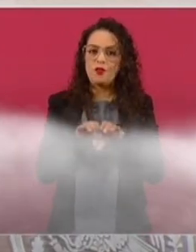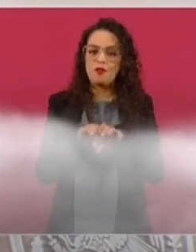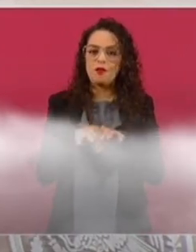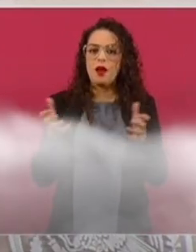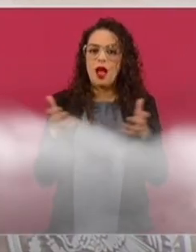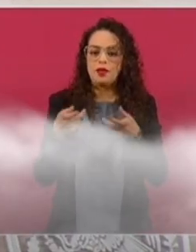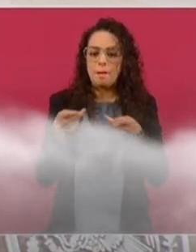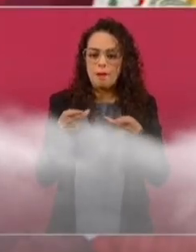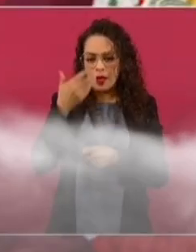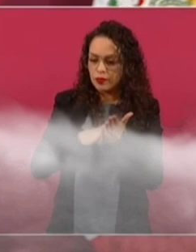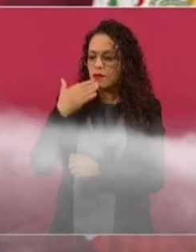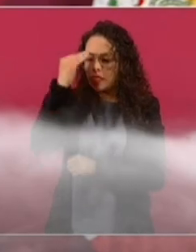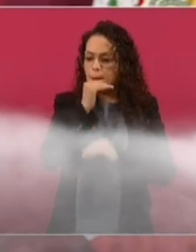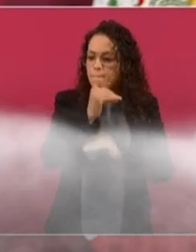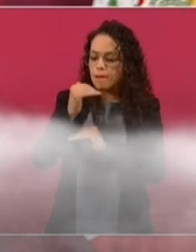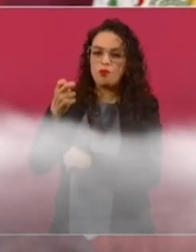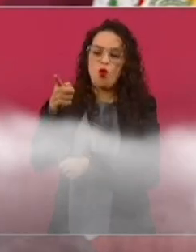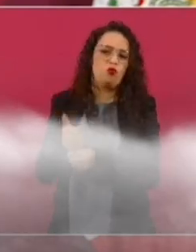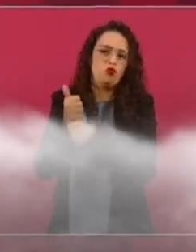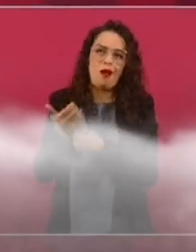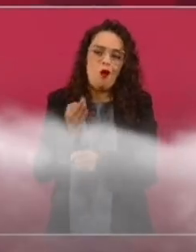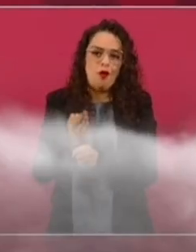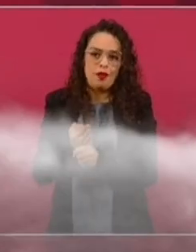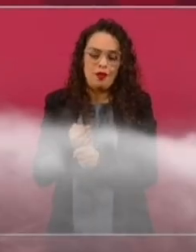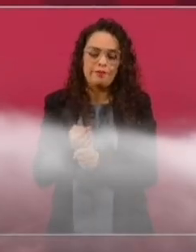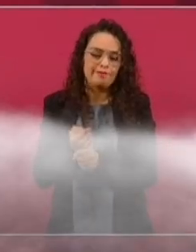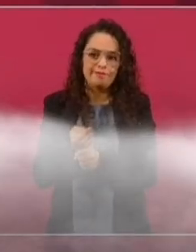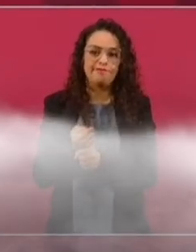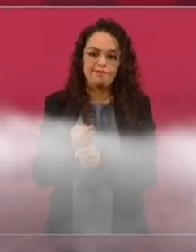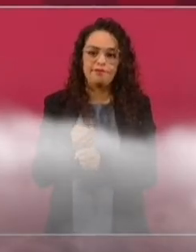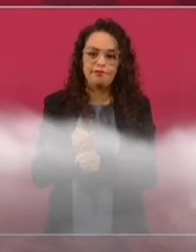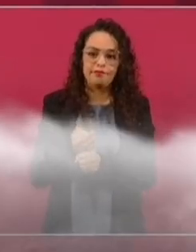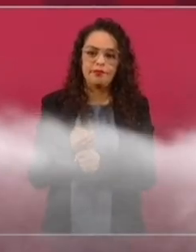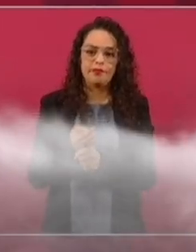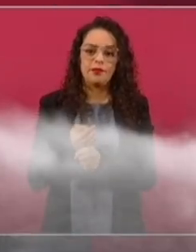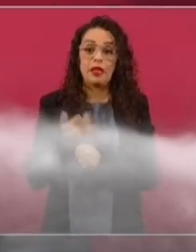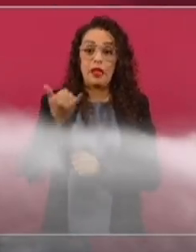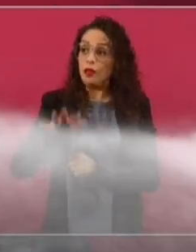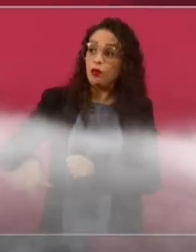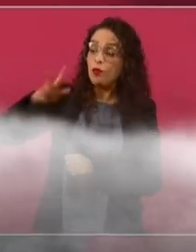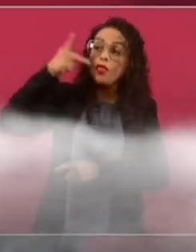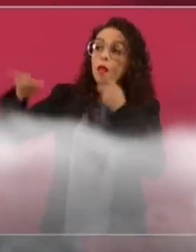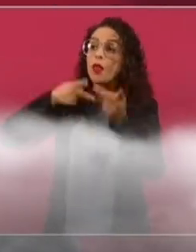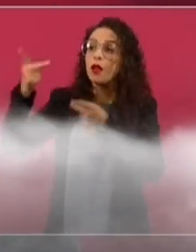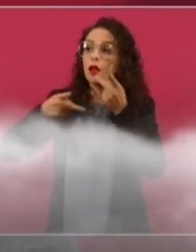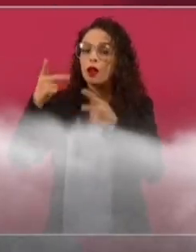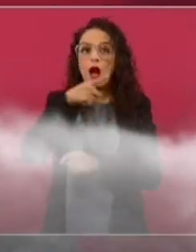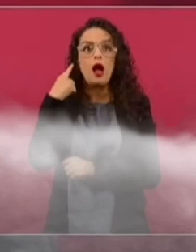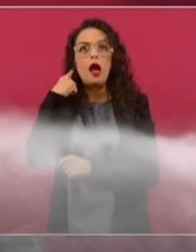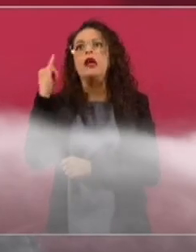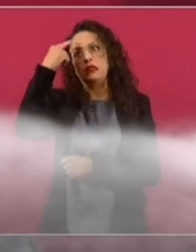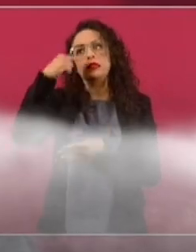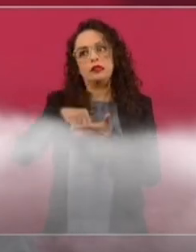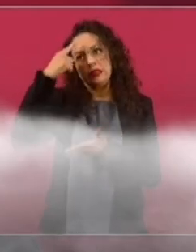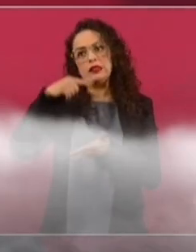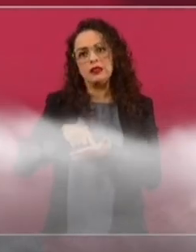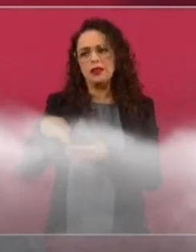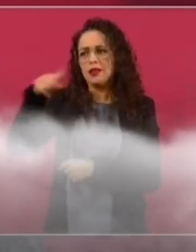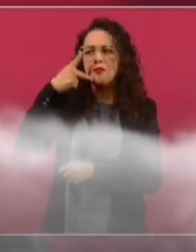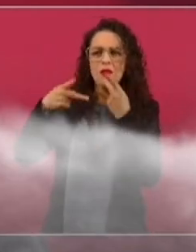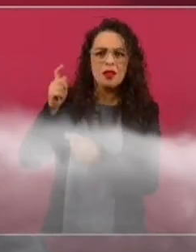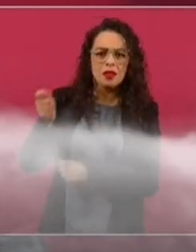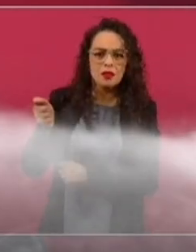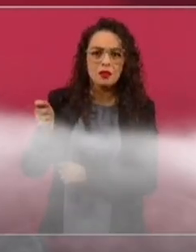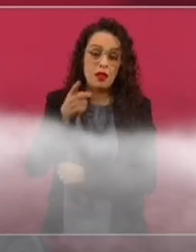los tiempos. Y se creyeron lo que se decía, de que pronto ya todo